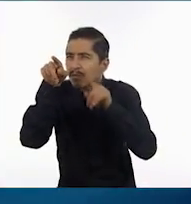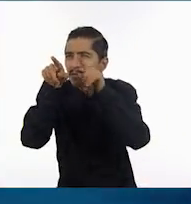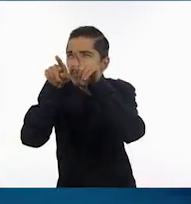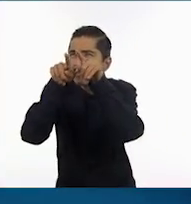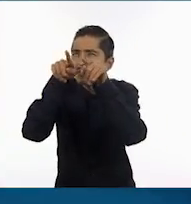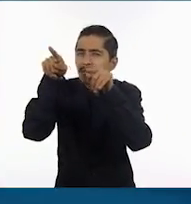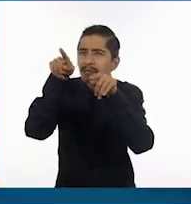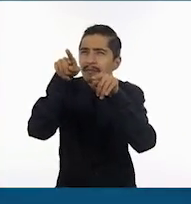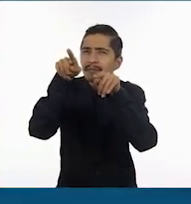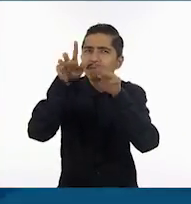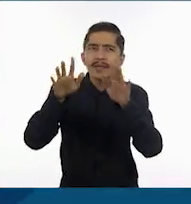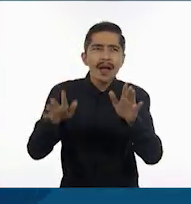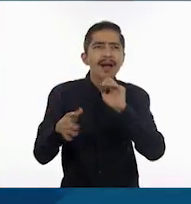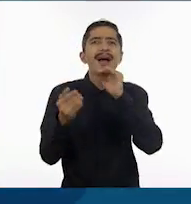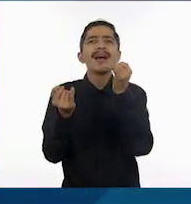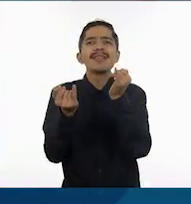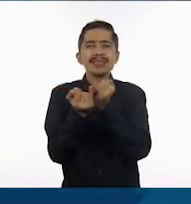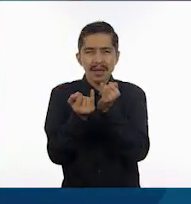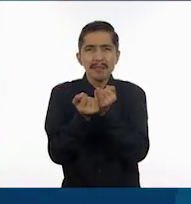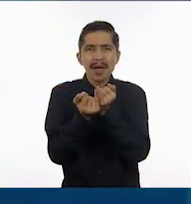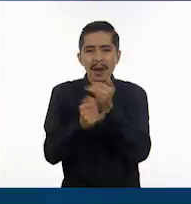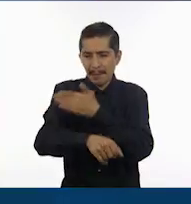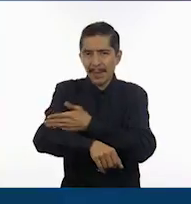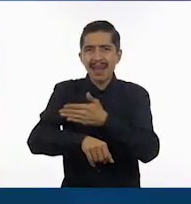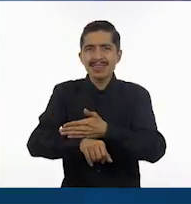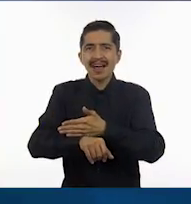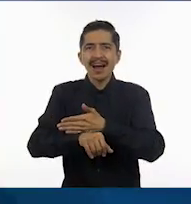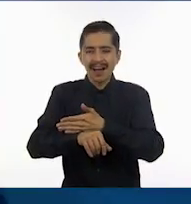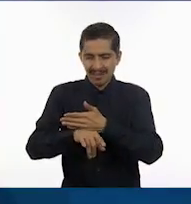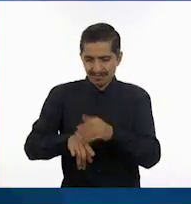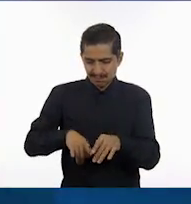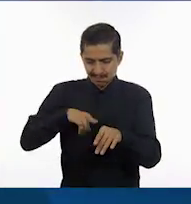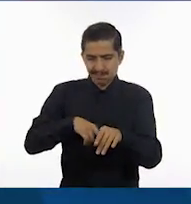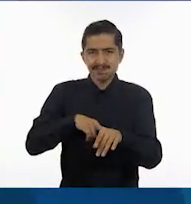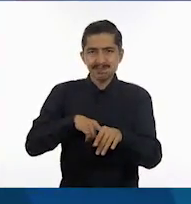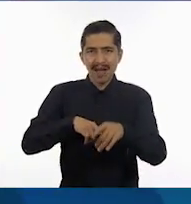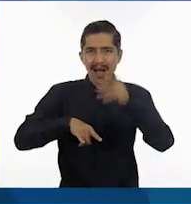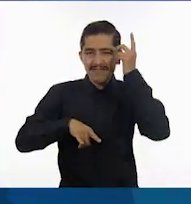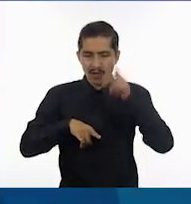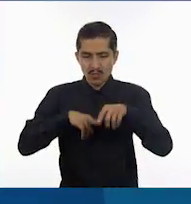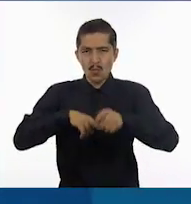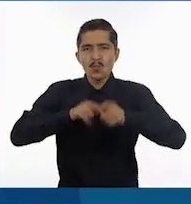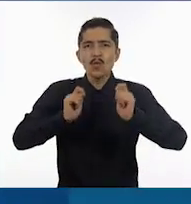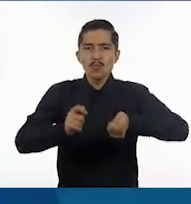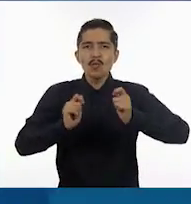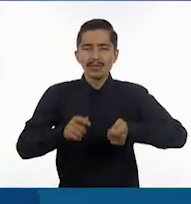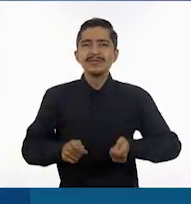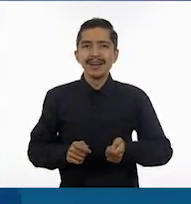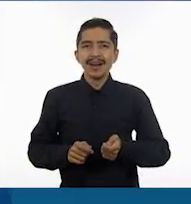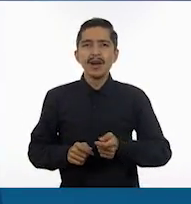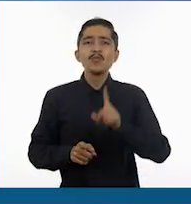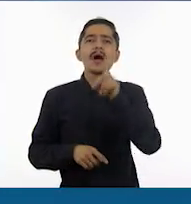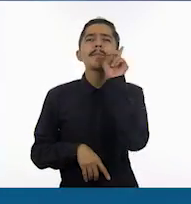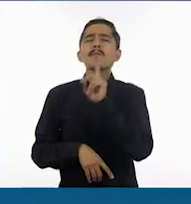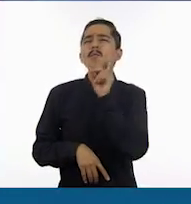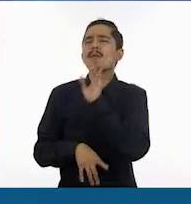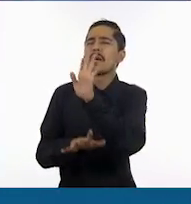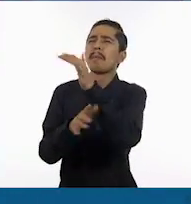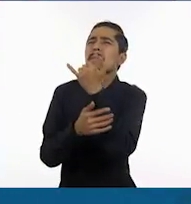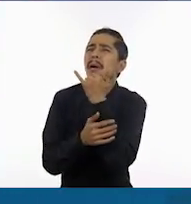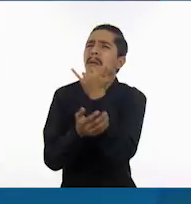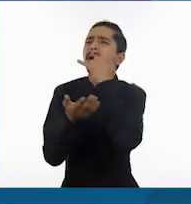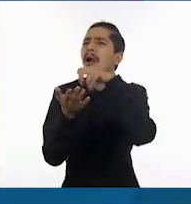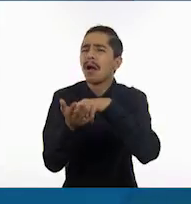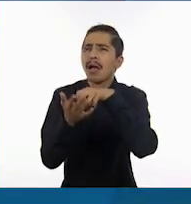ser una carroza. Hay hombres subiéndose en el techo, una mujer que parece estar suplicando por algo y